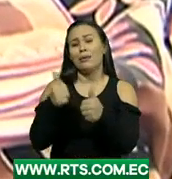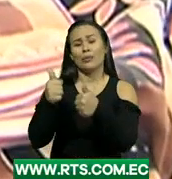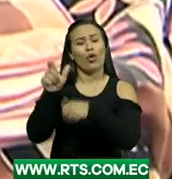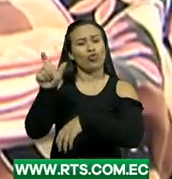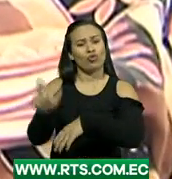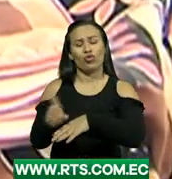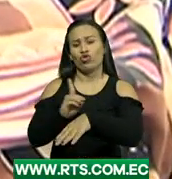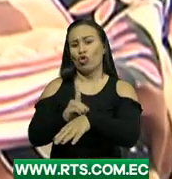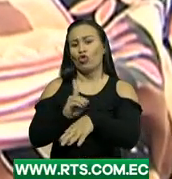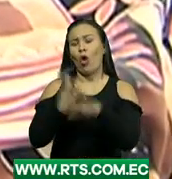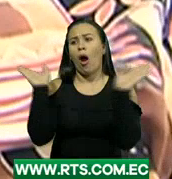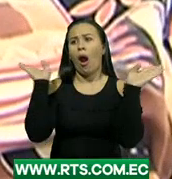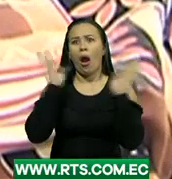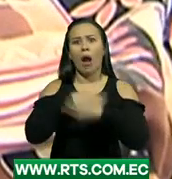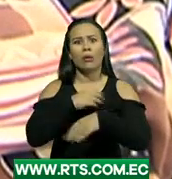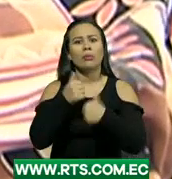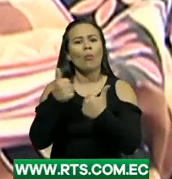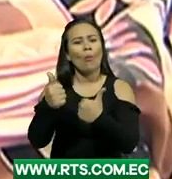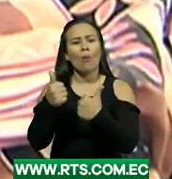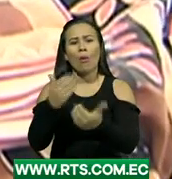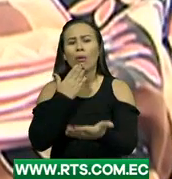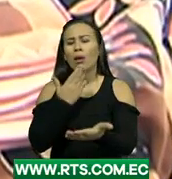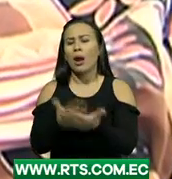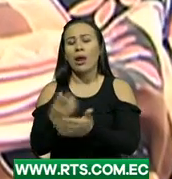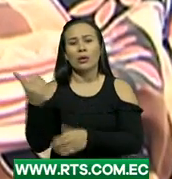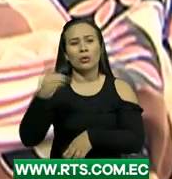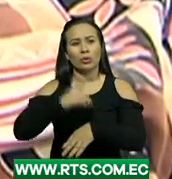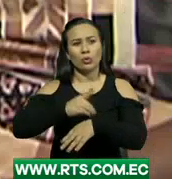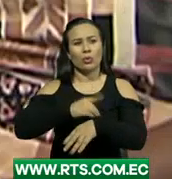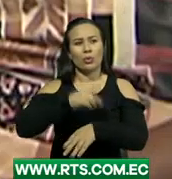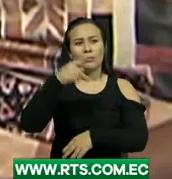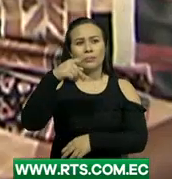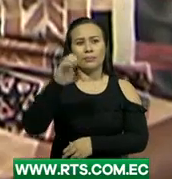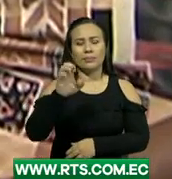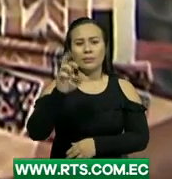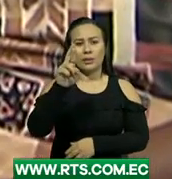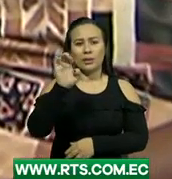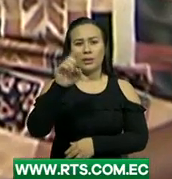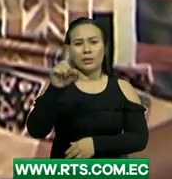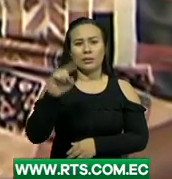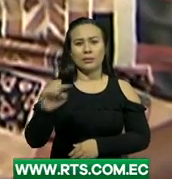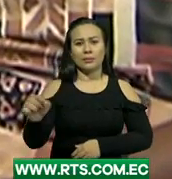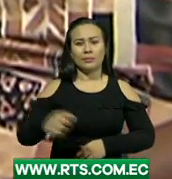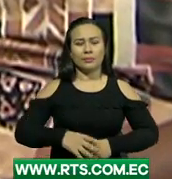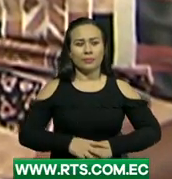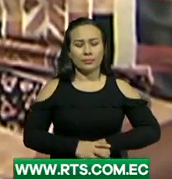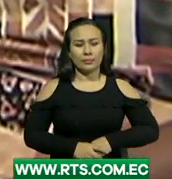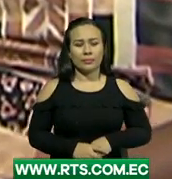del doctor hernán pérez informó josé morales